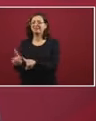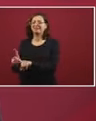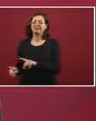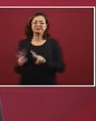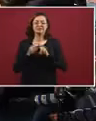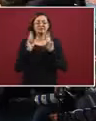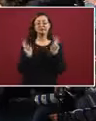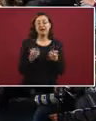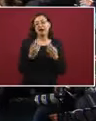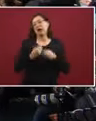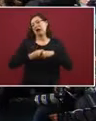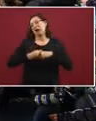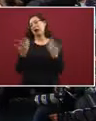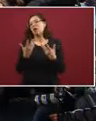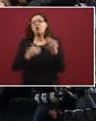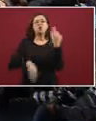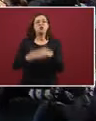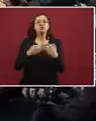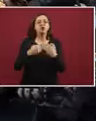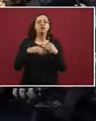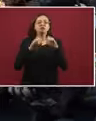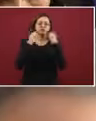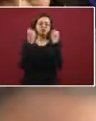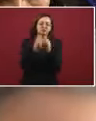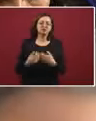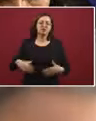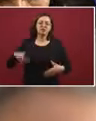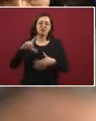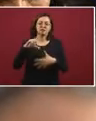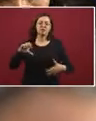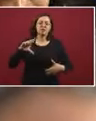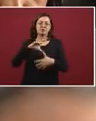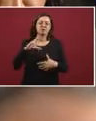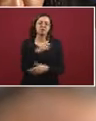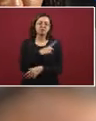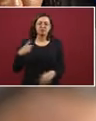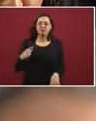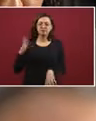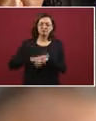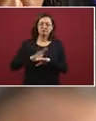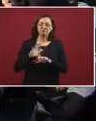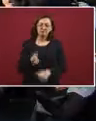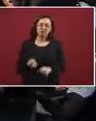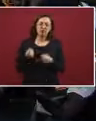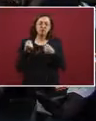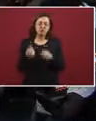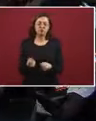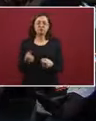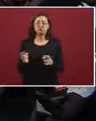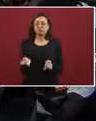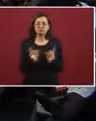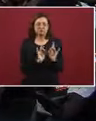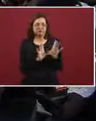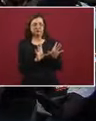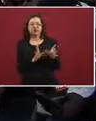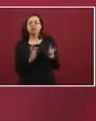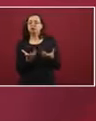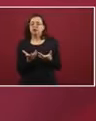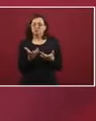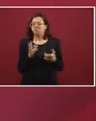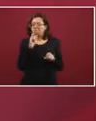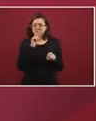organizaciones, instancias de América Latina y el Caribe, pensamos que hay que fortalecerlas, no solo por estos acontecimientos, sino por